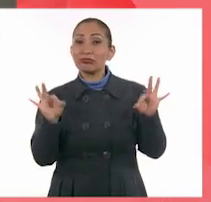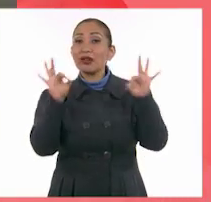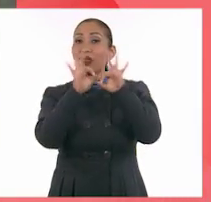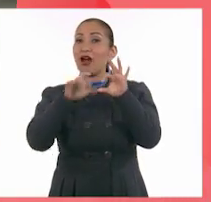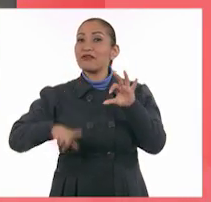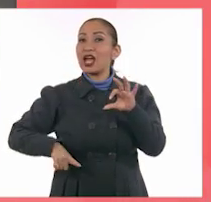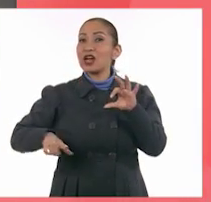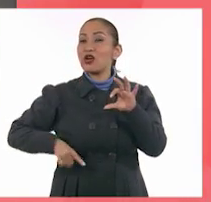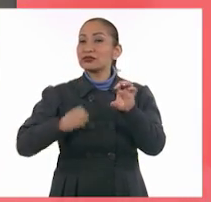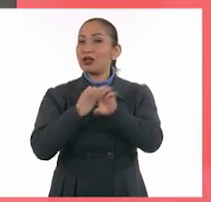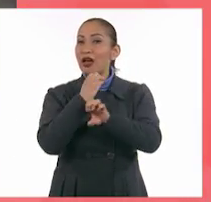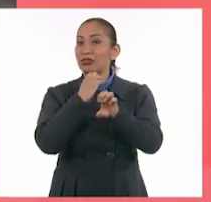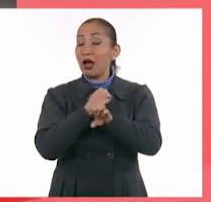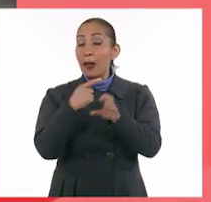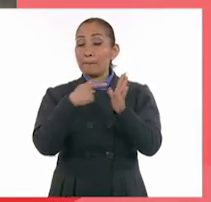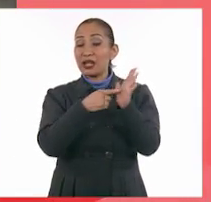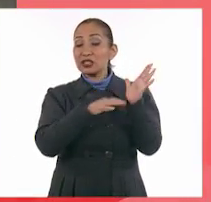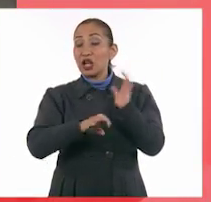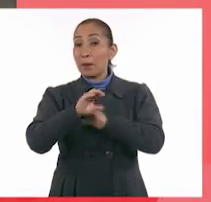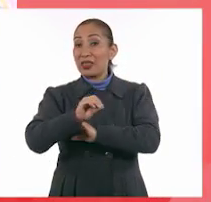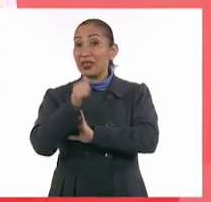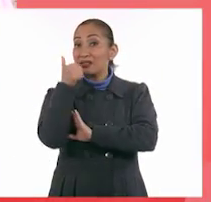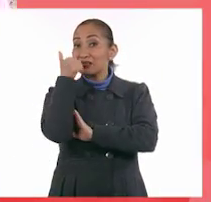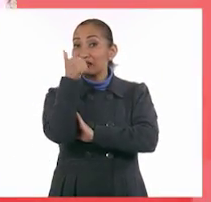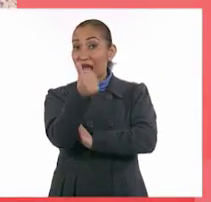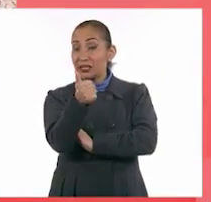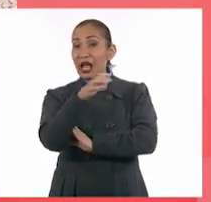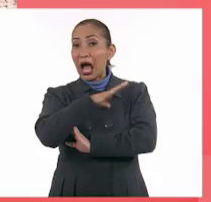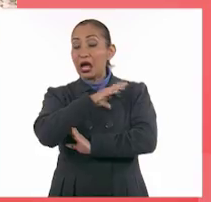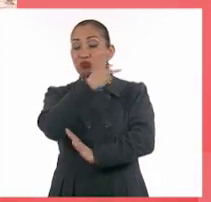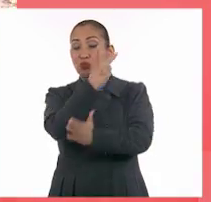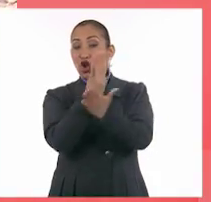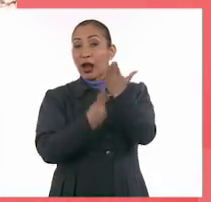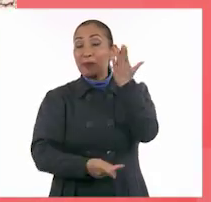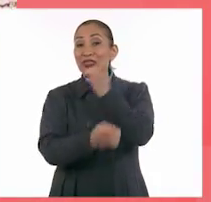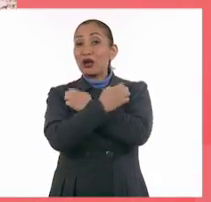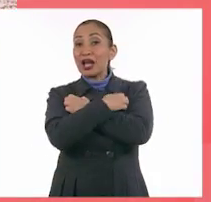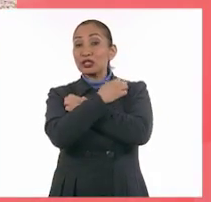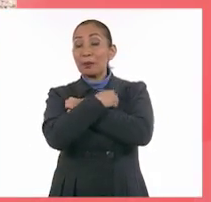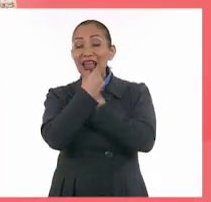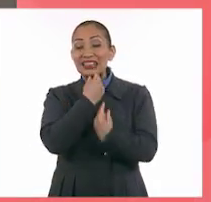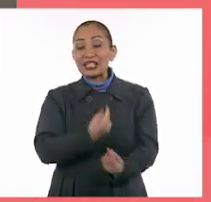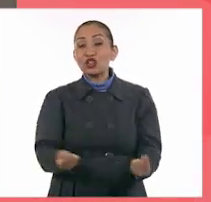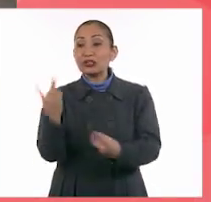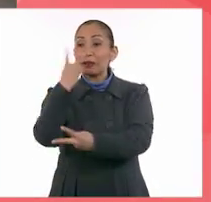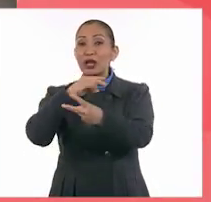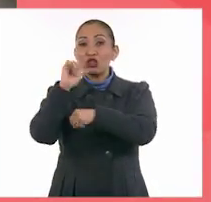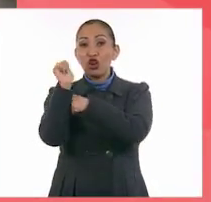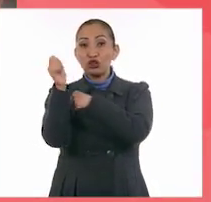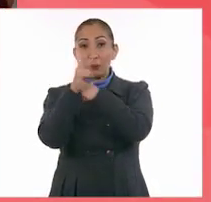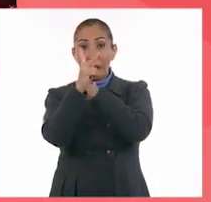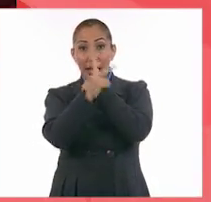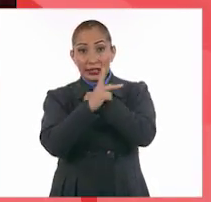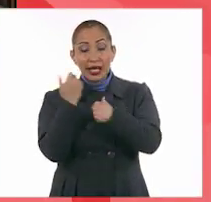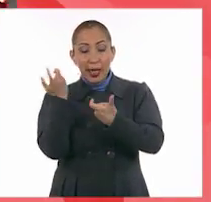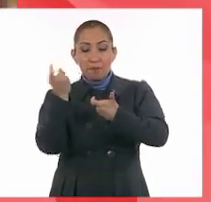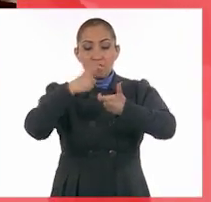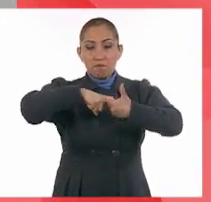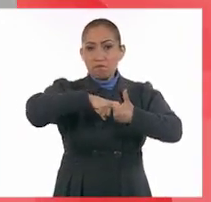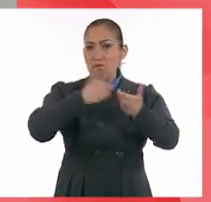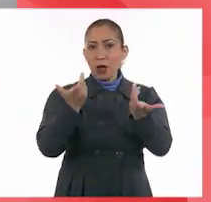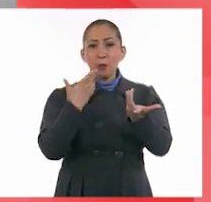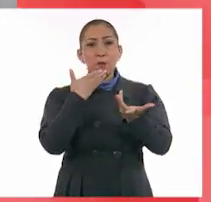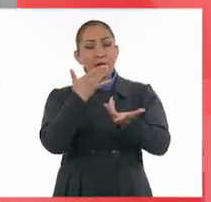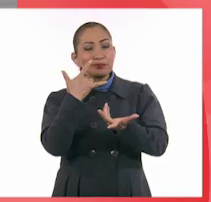del gobierno del estado. Desde 1996 existe un programa de educación para niños migrantes que les permite integrarse de